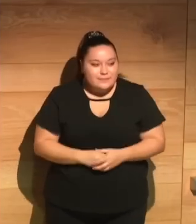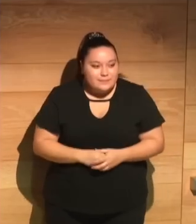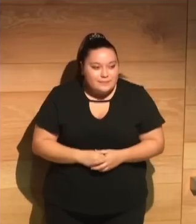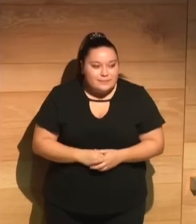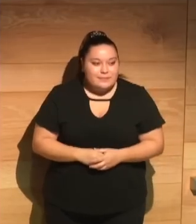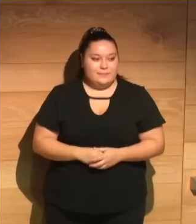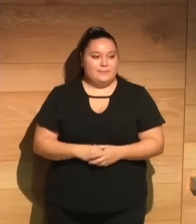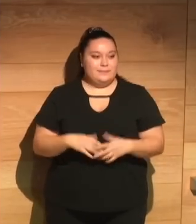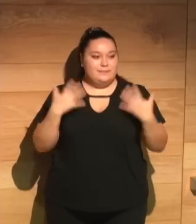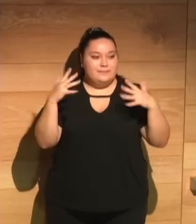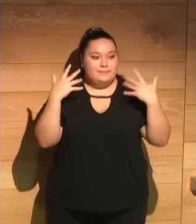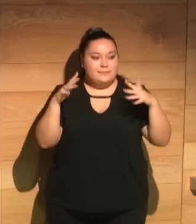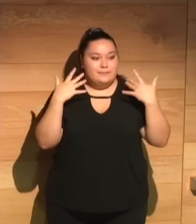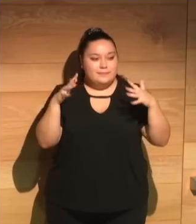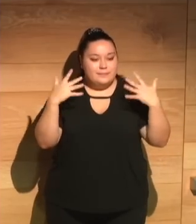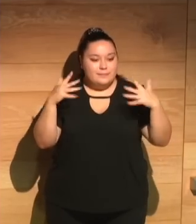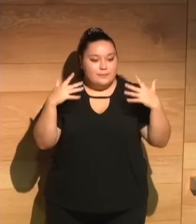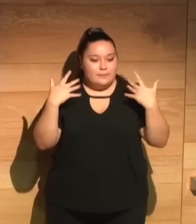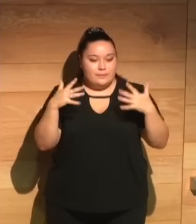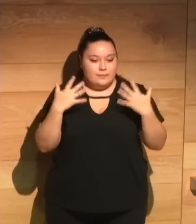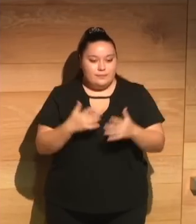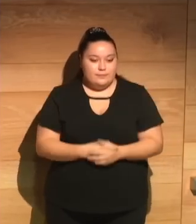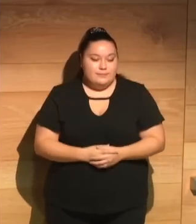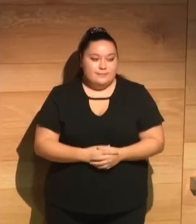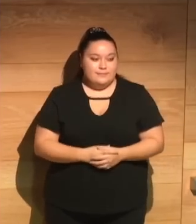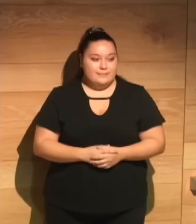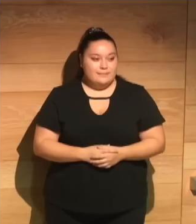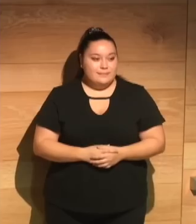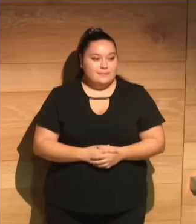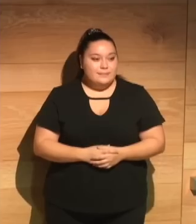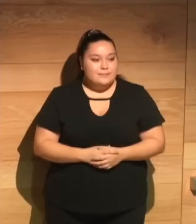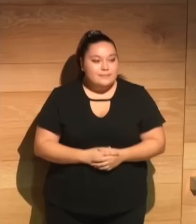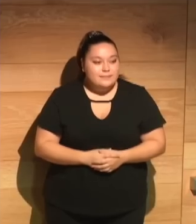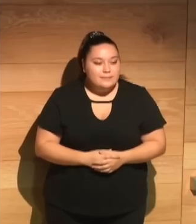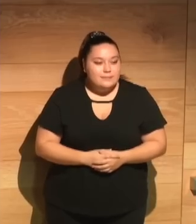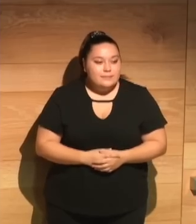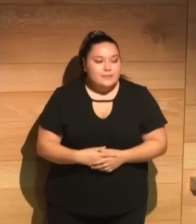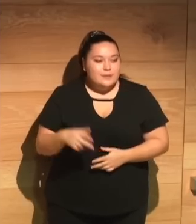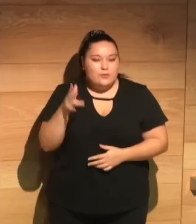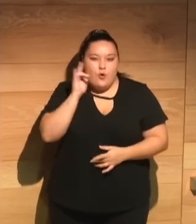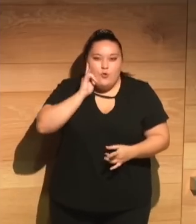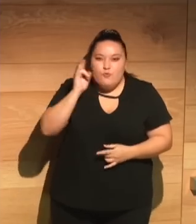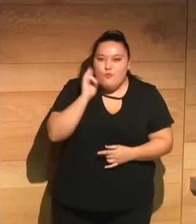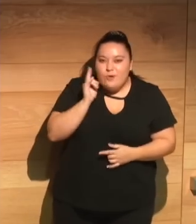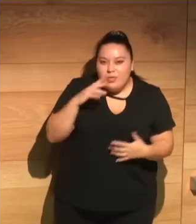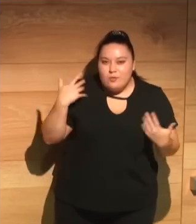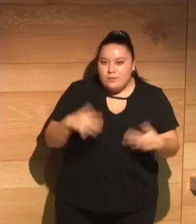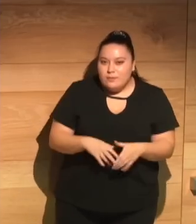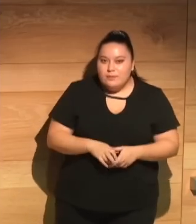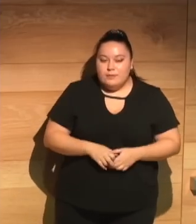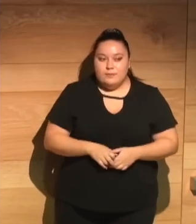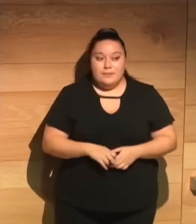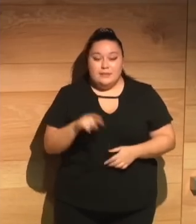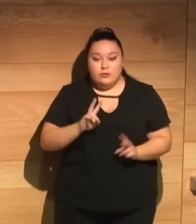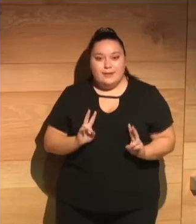Campos! ¡Eso! ¡Ay, qué maravilla, de verdad! ¿Nos parece escuchar ruido? A ver. Esto es